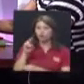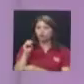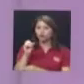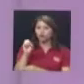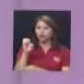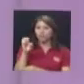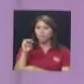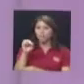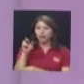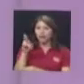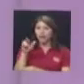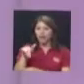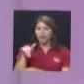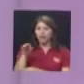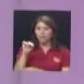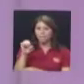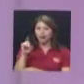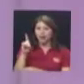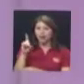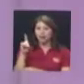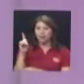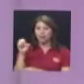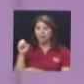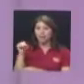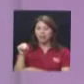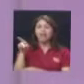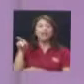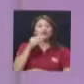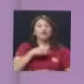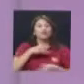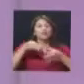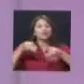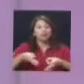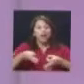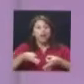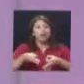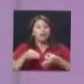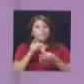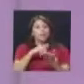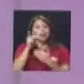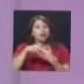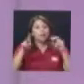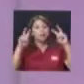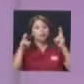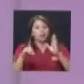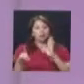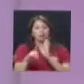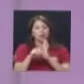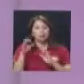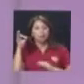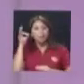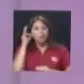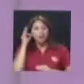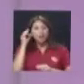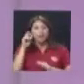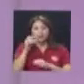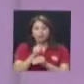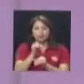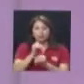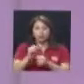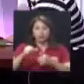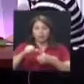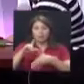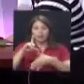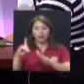maden quien es oficial del programa del programa de derechos de las mujeres de el instituto interamericano de derechos